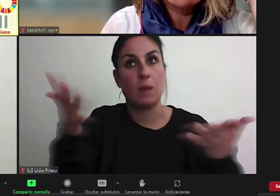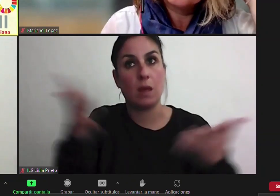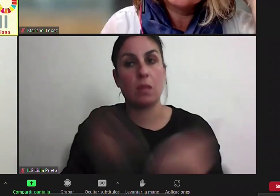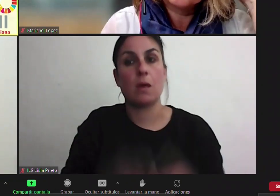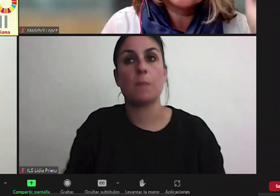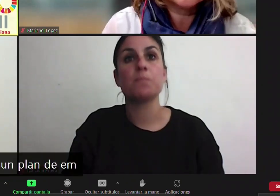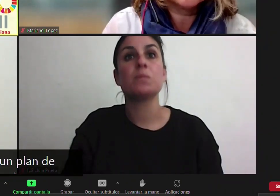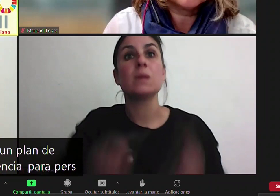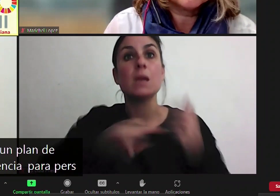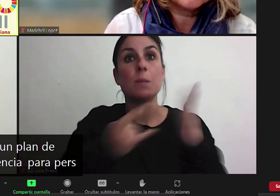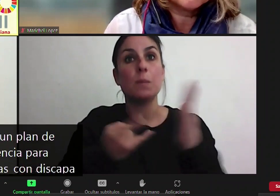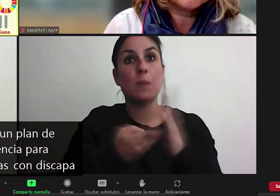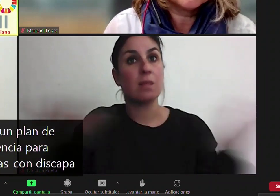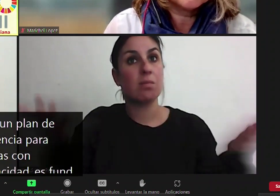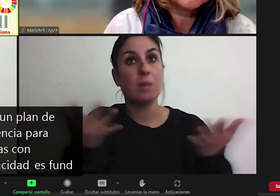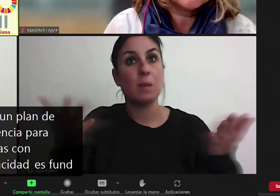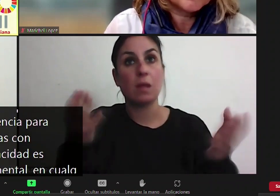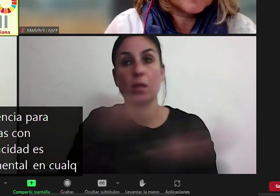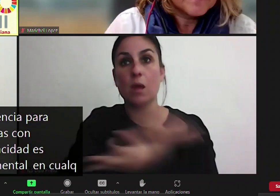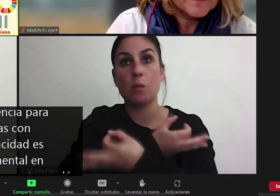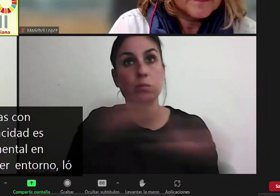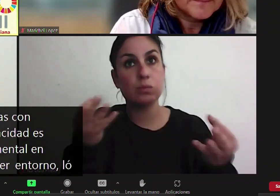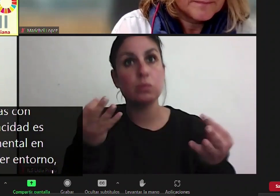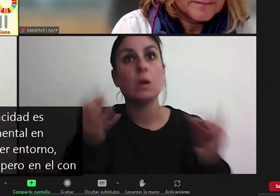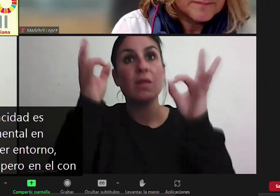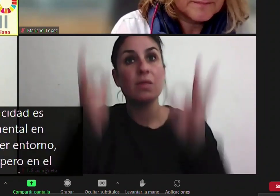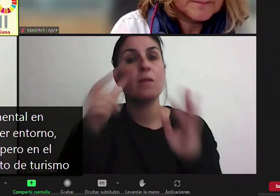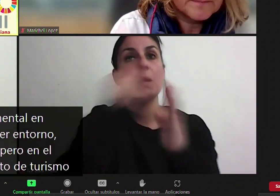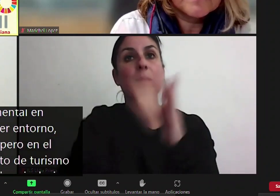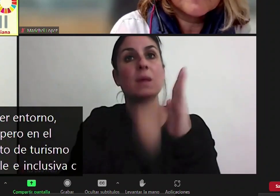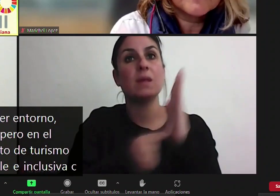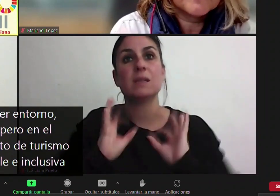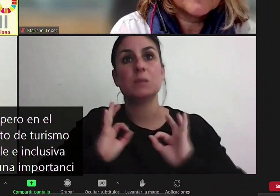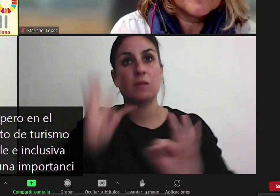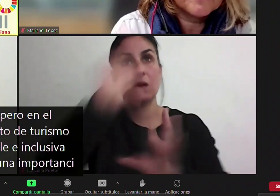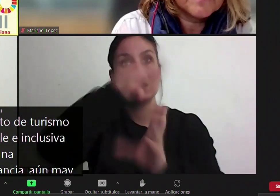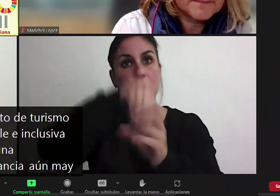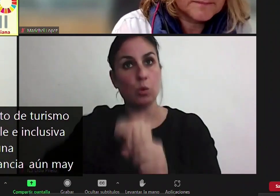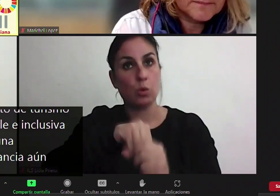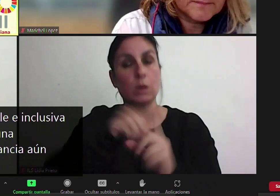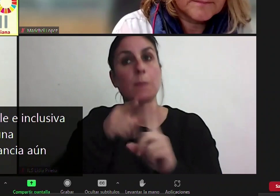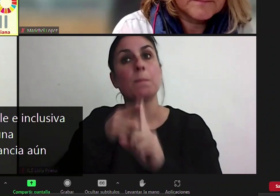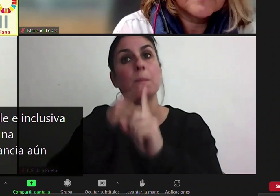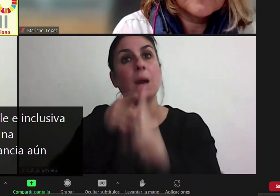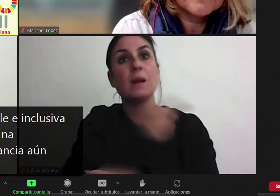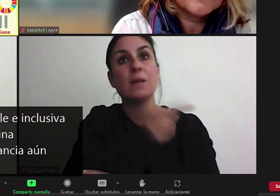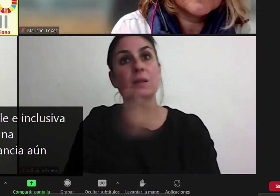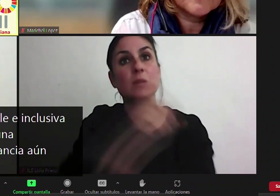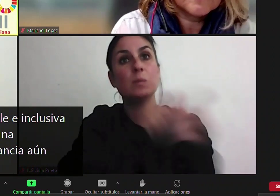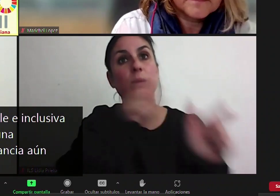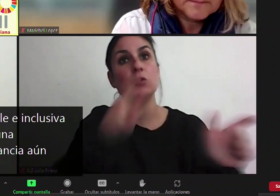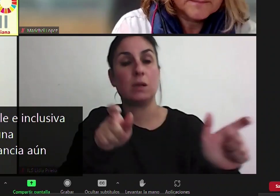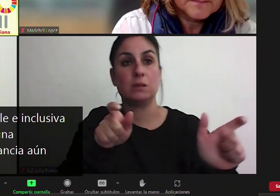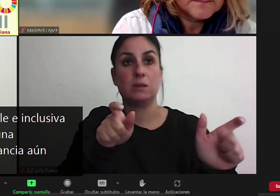adecuado debe incluir, pues lógicamente, medidas específicas para abordar las necesidades de las personas con